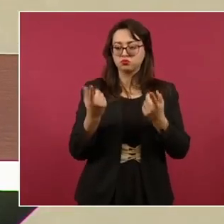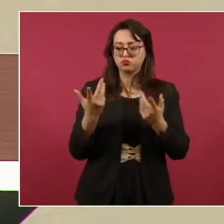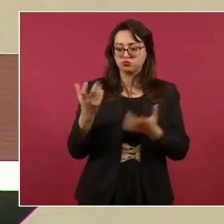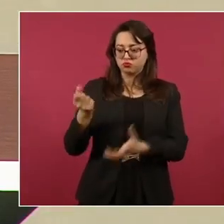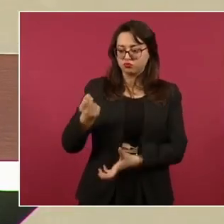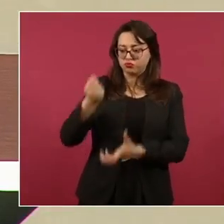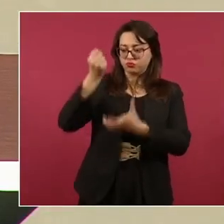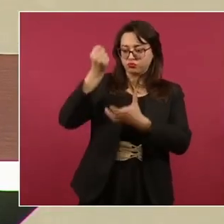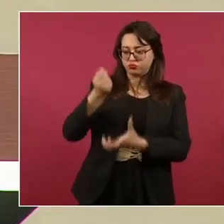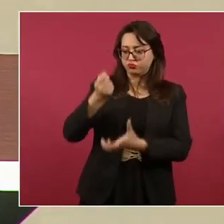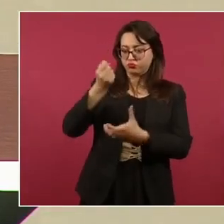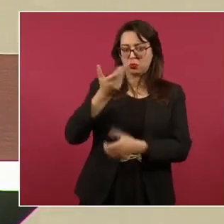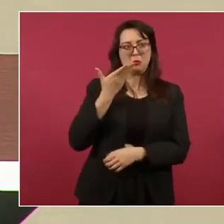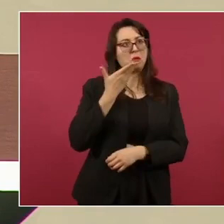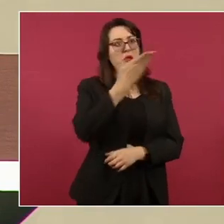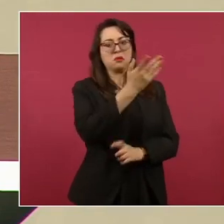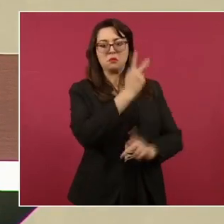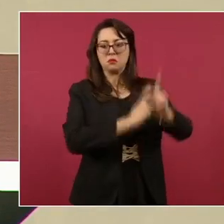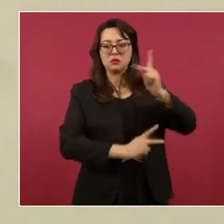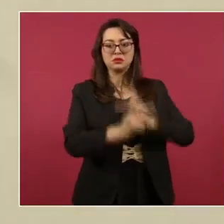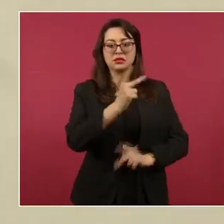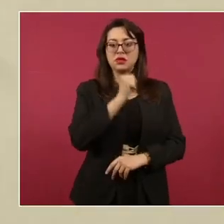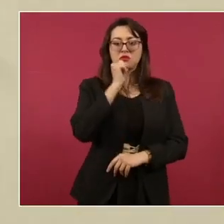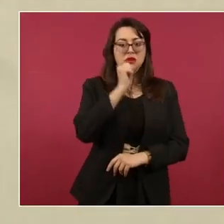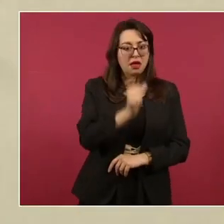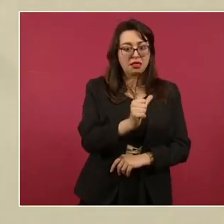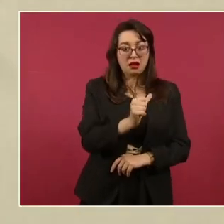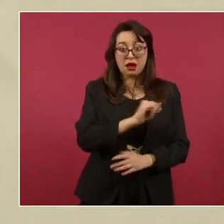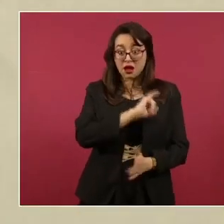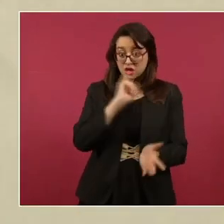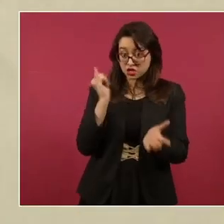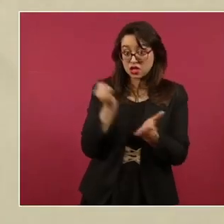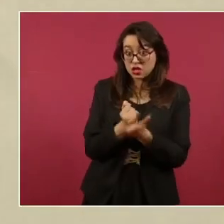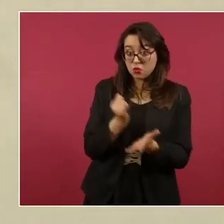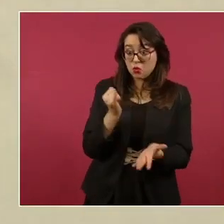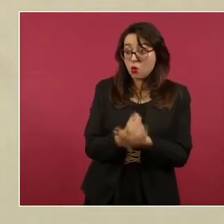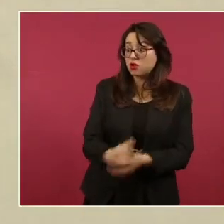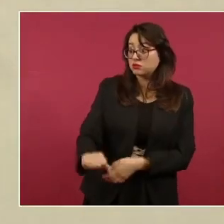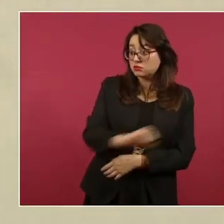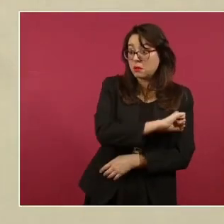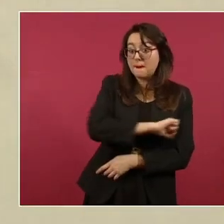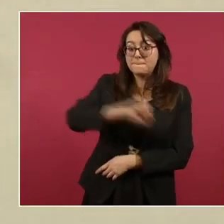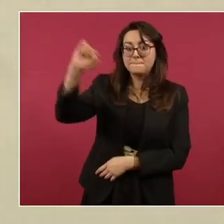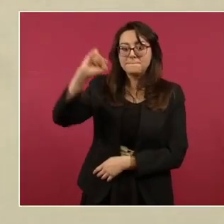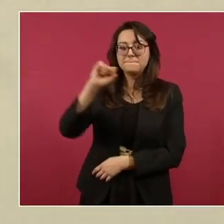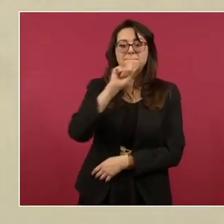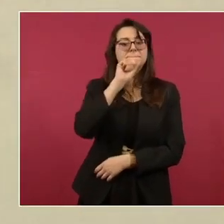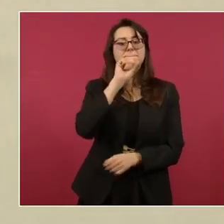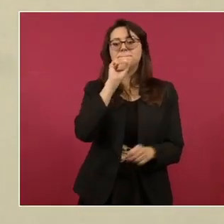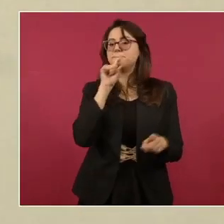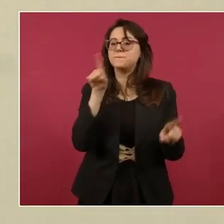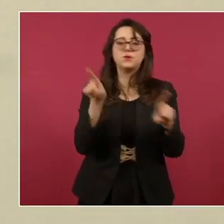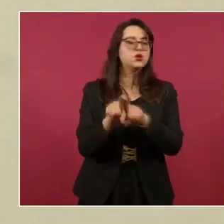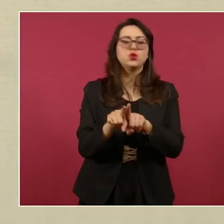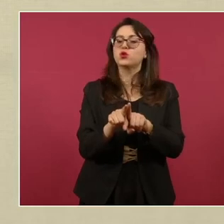no han aumentado, no se han incrementado los impuestos.